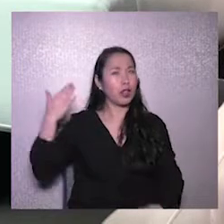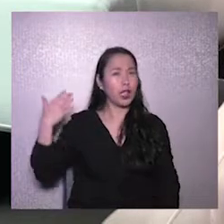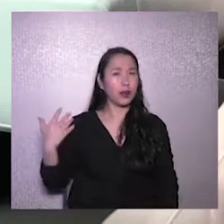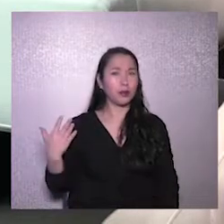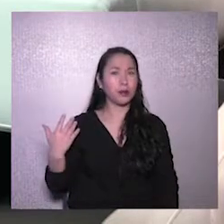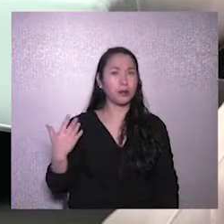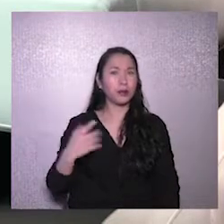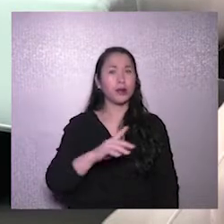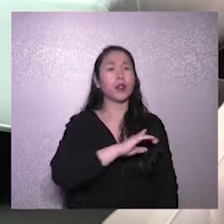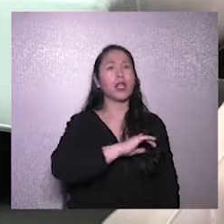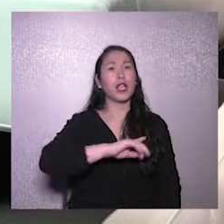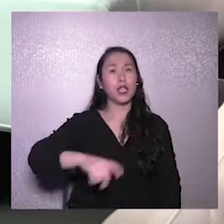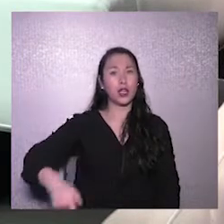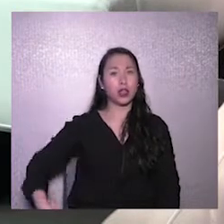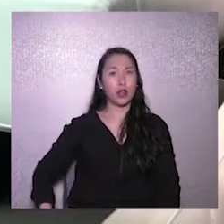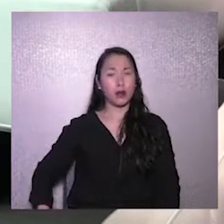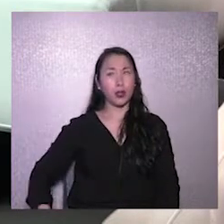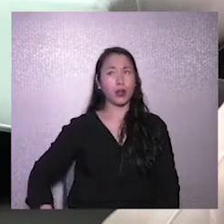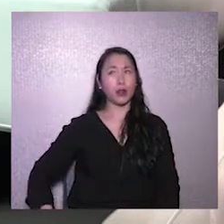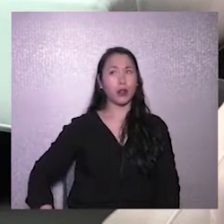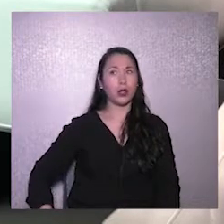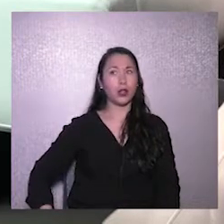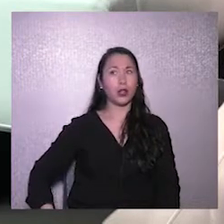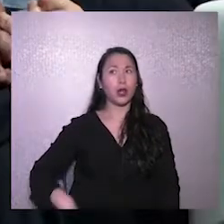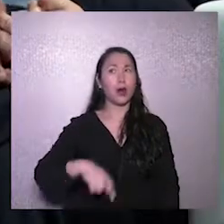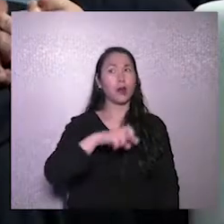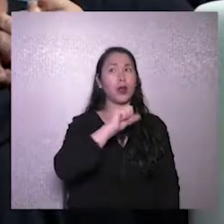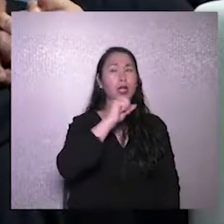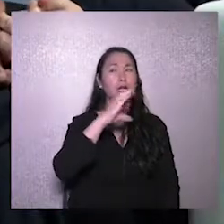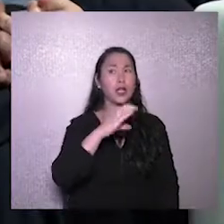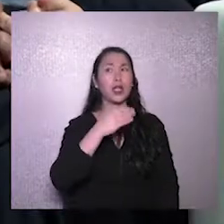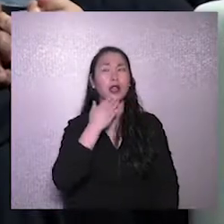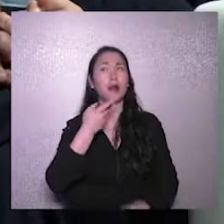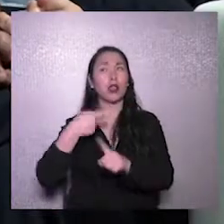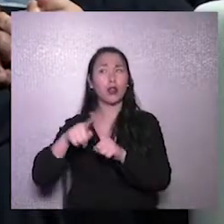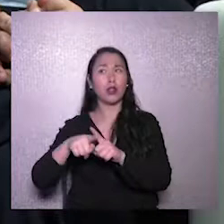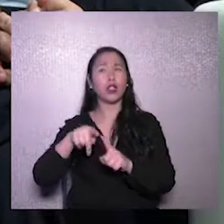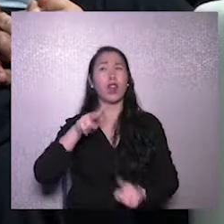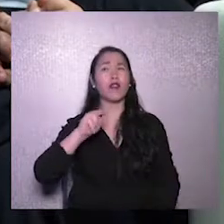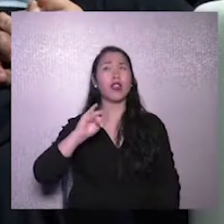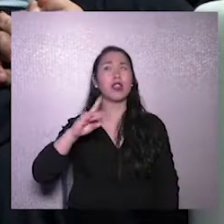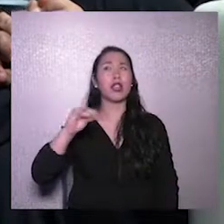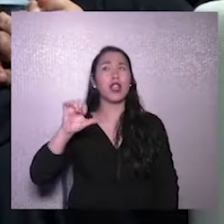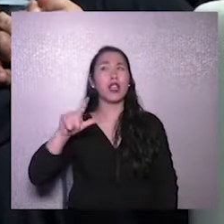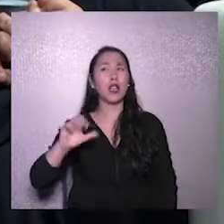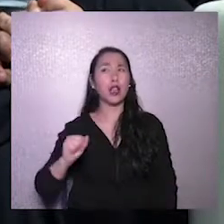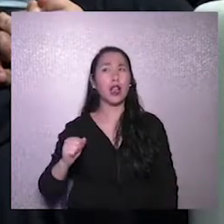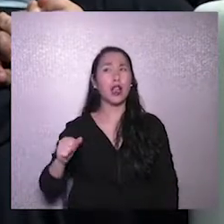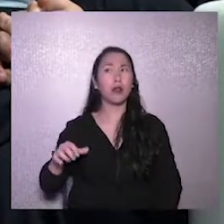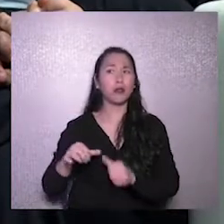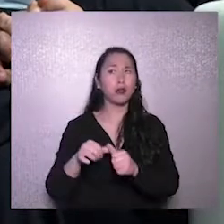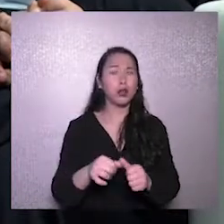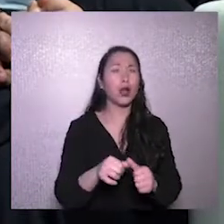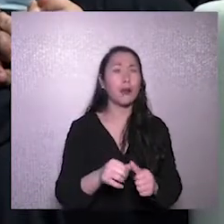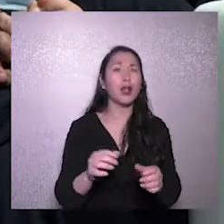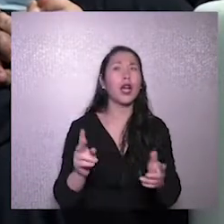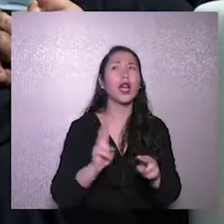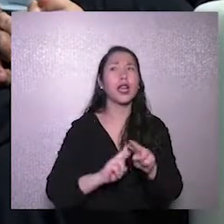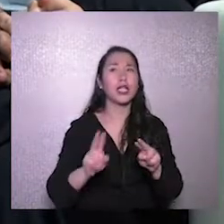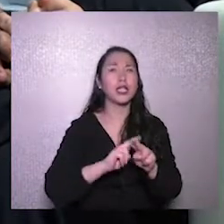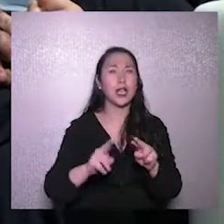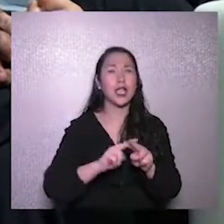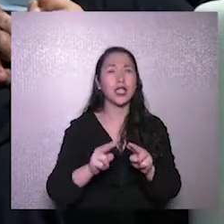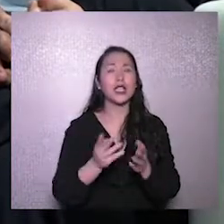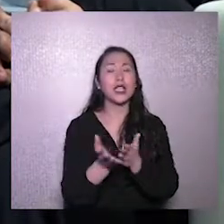Entre el gobierno de Pedro Aguirre Cerda y el gobierno de González Videla, los 10 años que tomó para llegar a la creación del Servicio Nacional de Salud, el